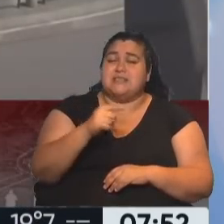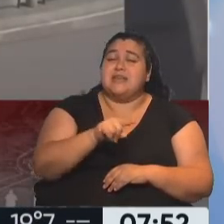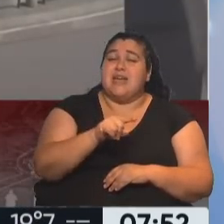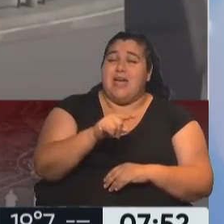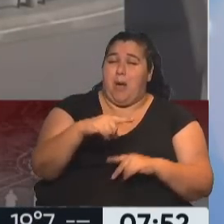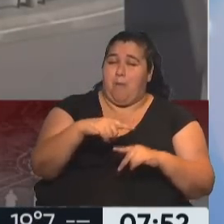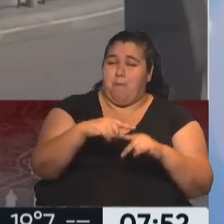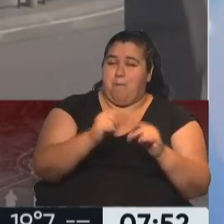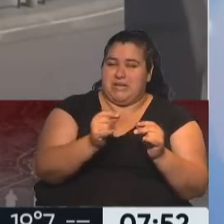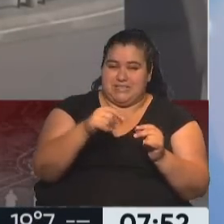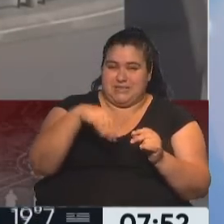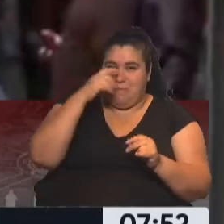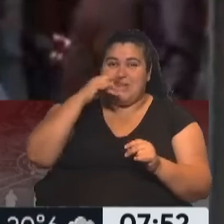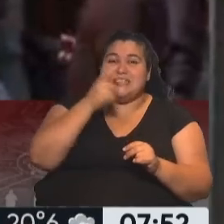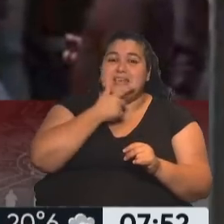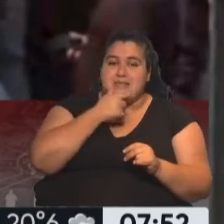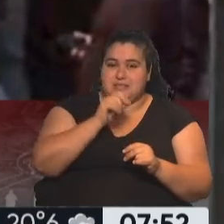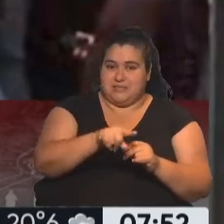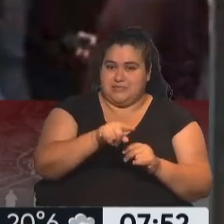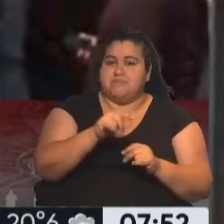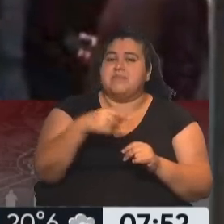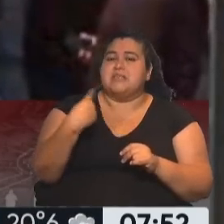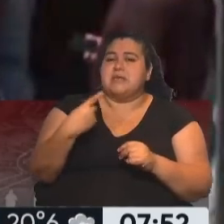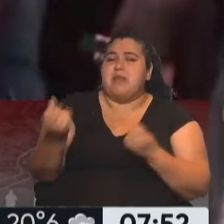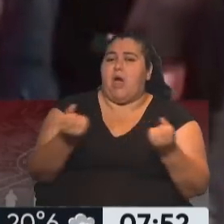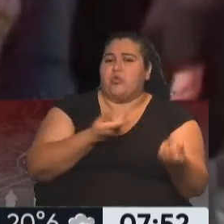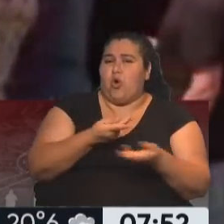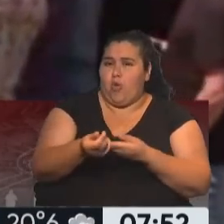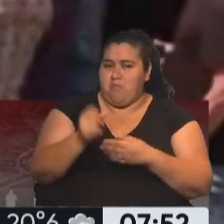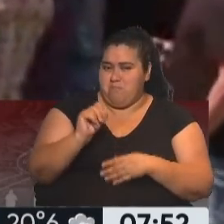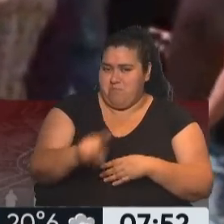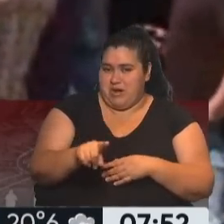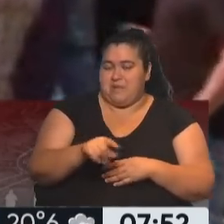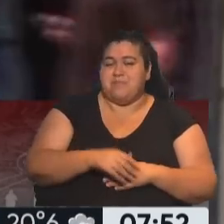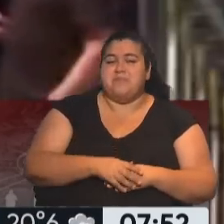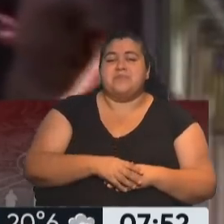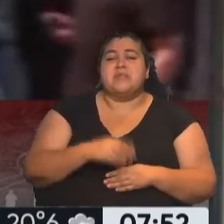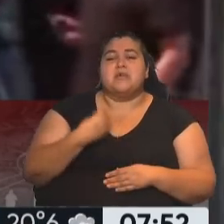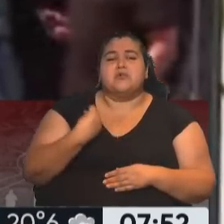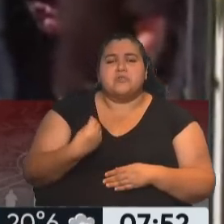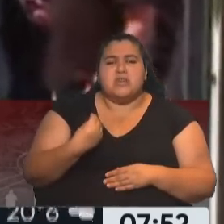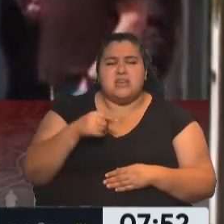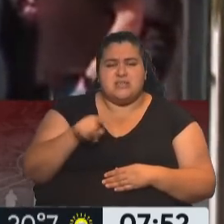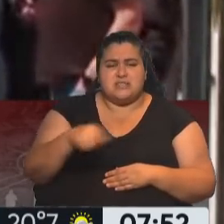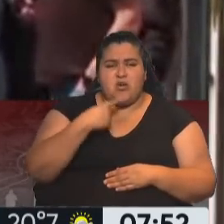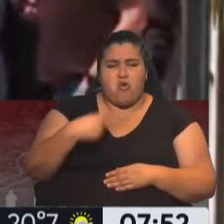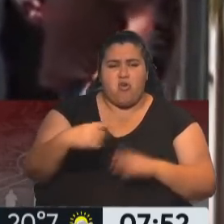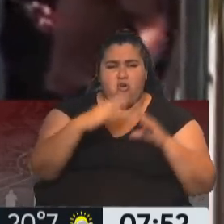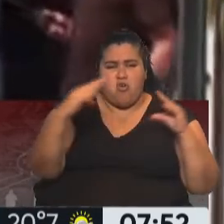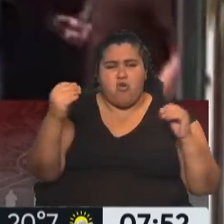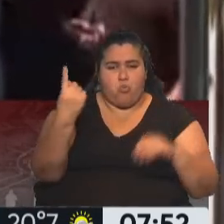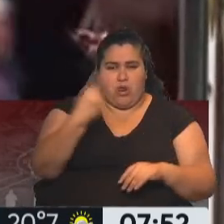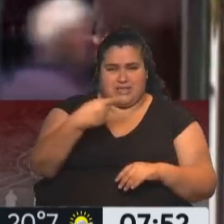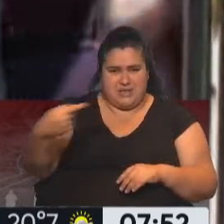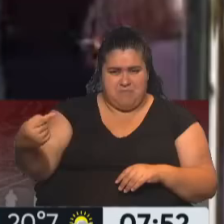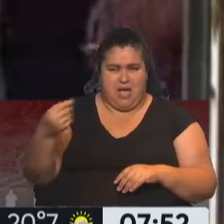le hacía para los autos que compraban en el Vaticano. Francisco cuando llegó, cuando vio todos los Mercedes-Benz ahí, dijo, ¿qué es esto? Y en una semana creo que se